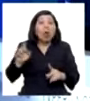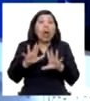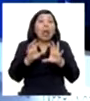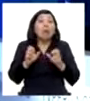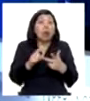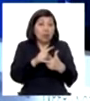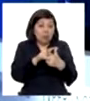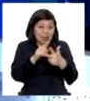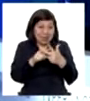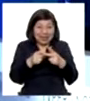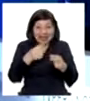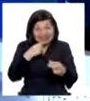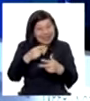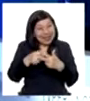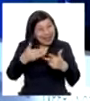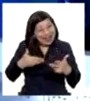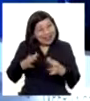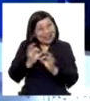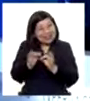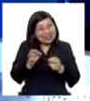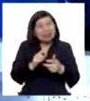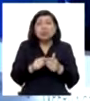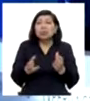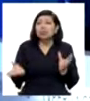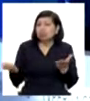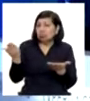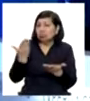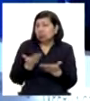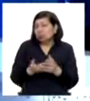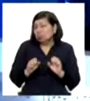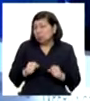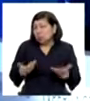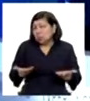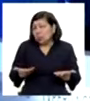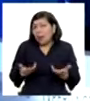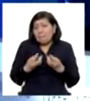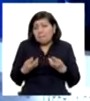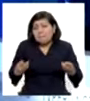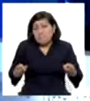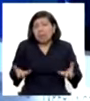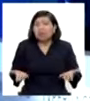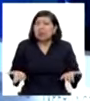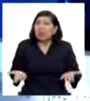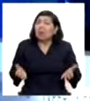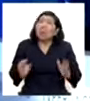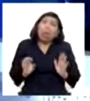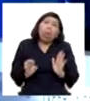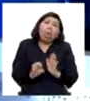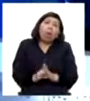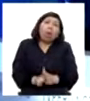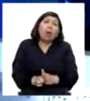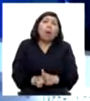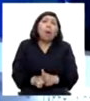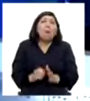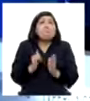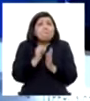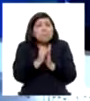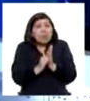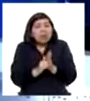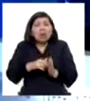evaluar estos tres aspectos que te he comentado uh-huh. y que lo puede complementar a través de material gráfico, que puede ser